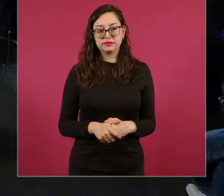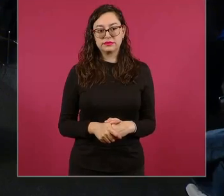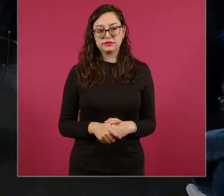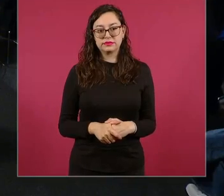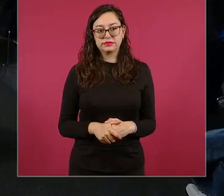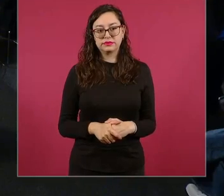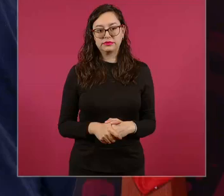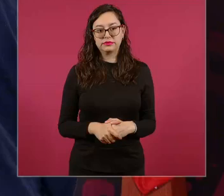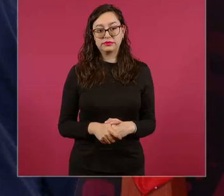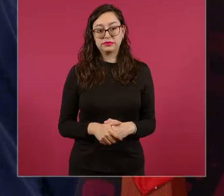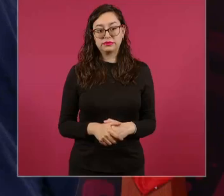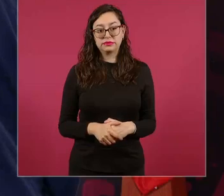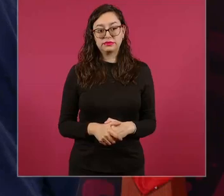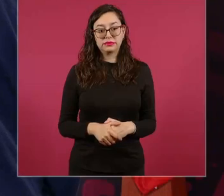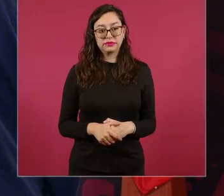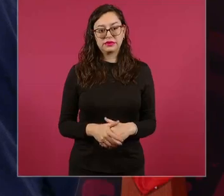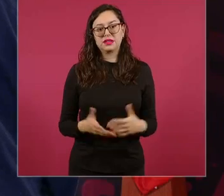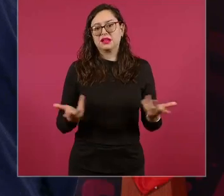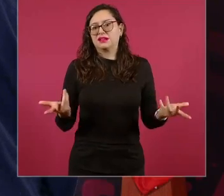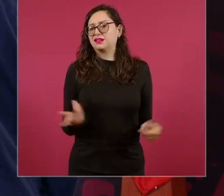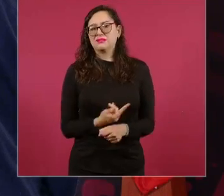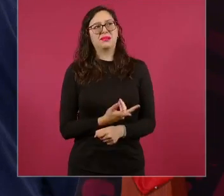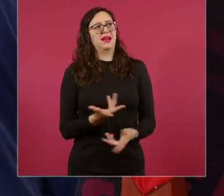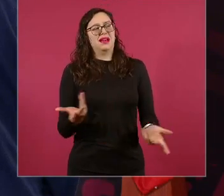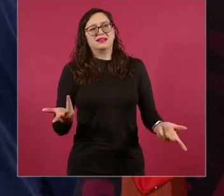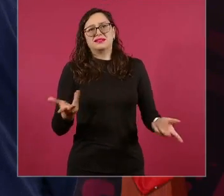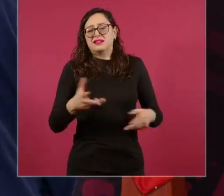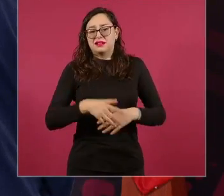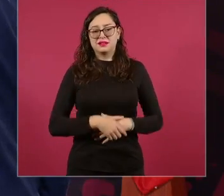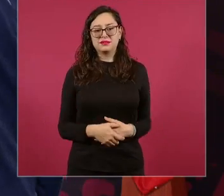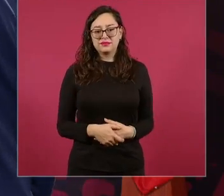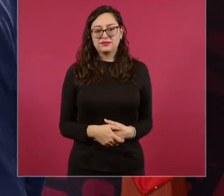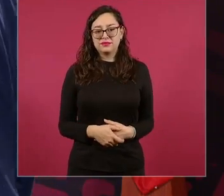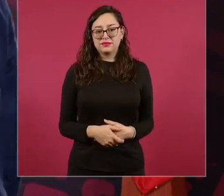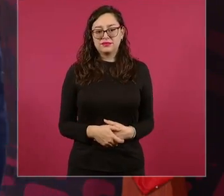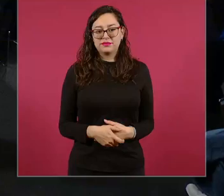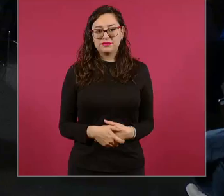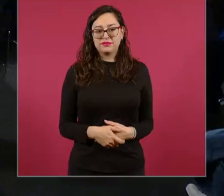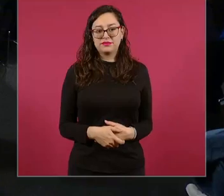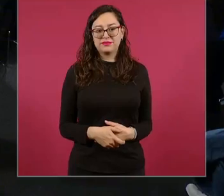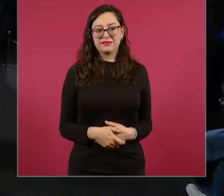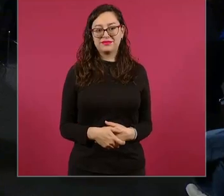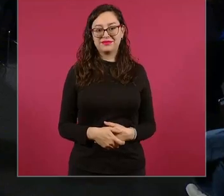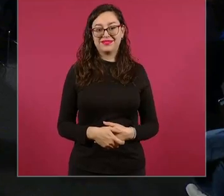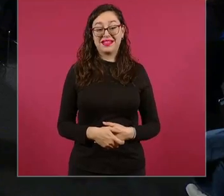Pero, pero, por Dios, ¿qué nos pasa? No, pero no es esa.